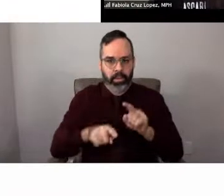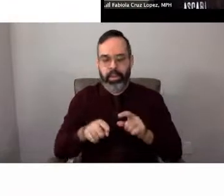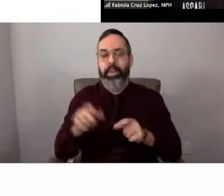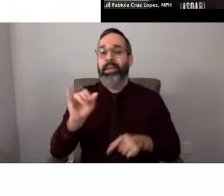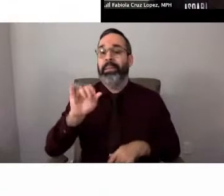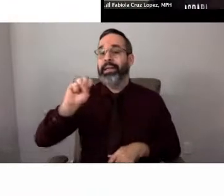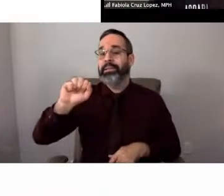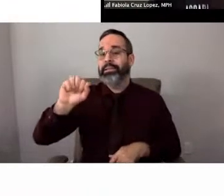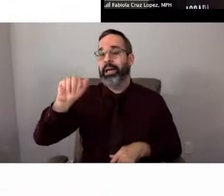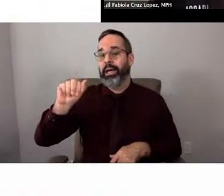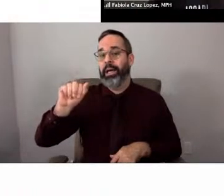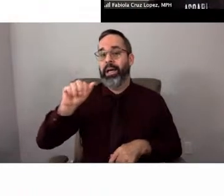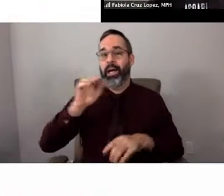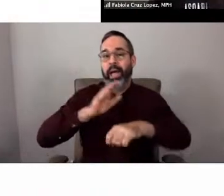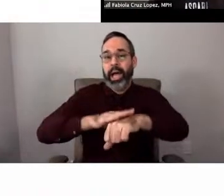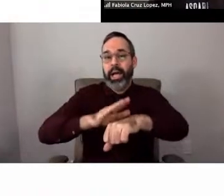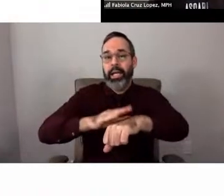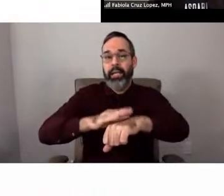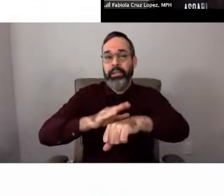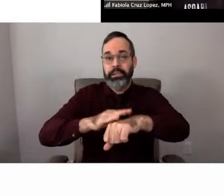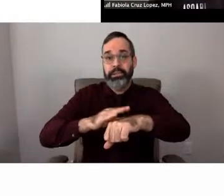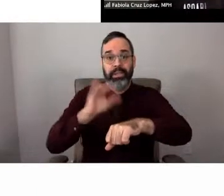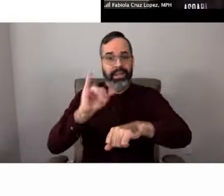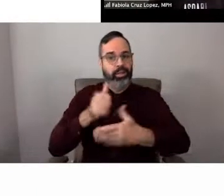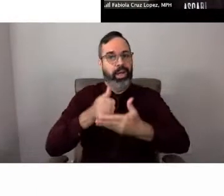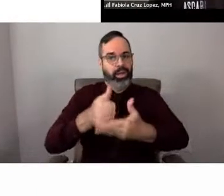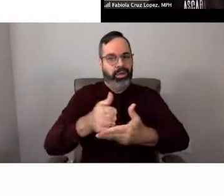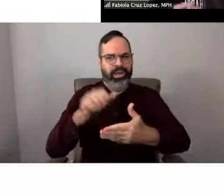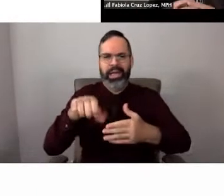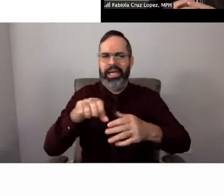da esa ayuda. SAR Alert es un sistema